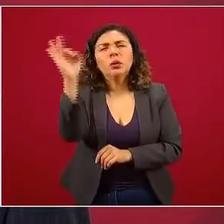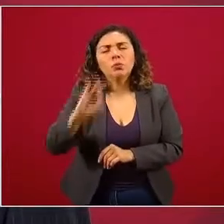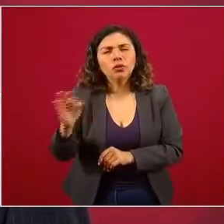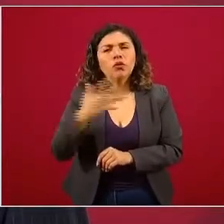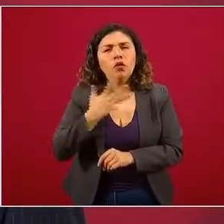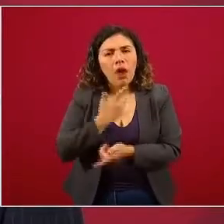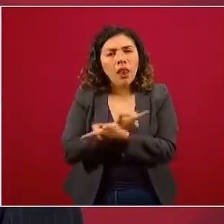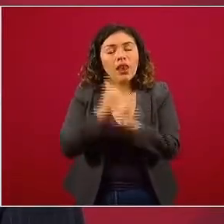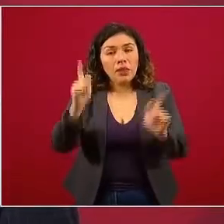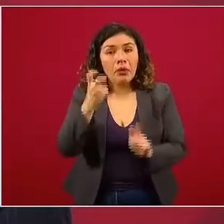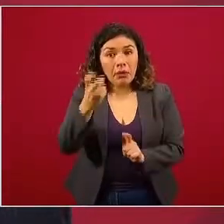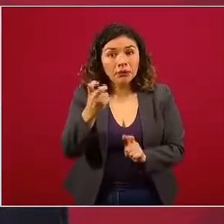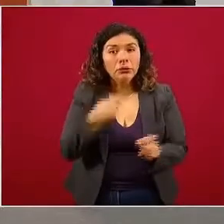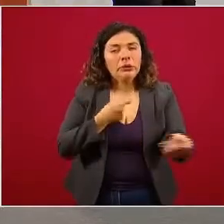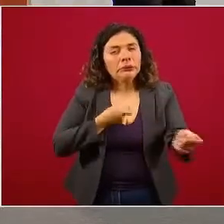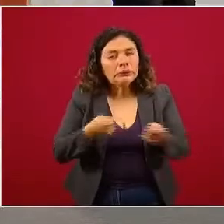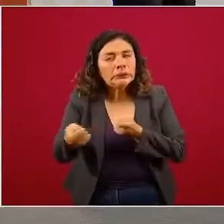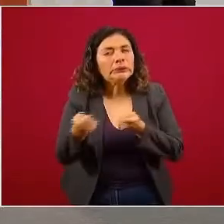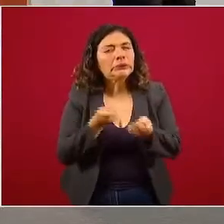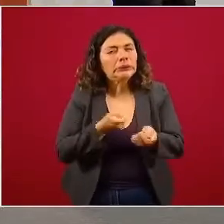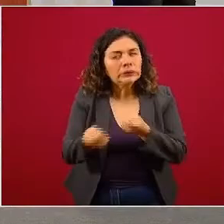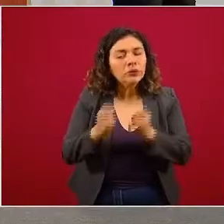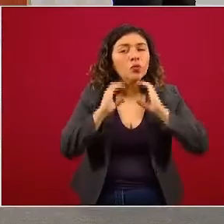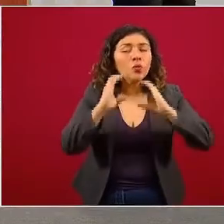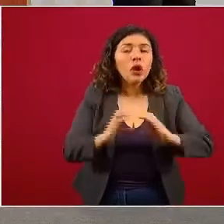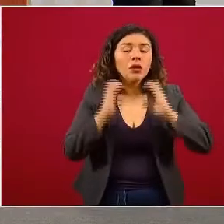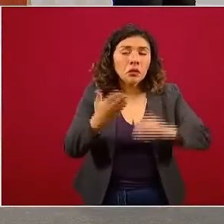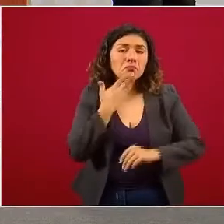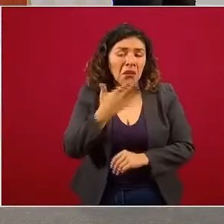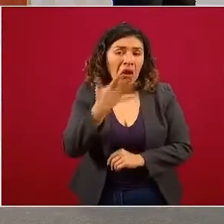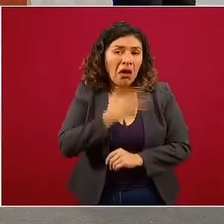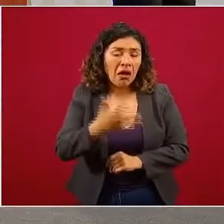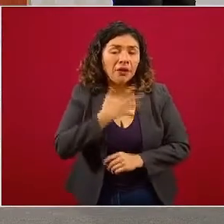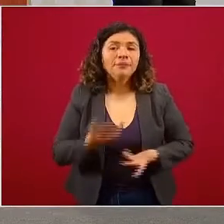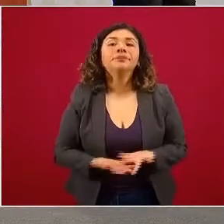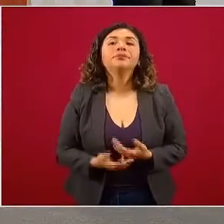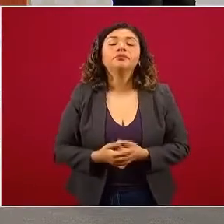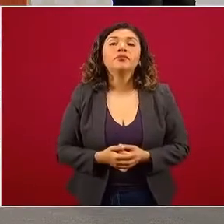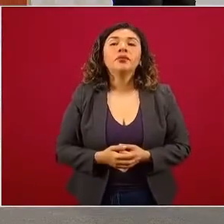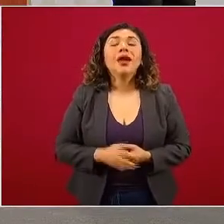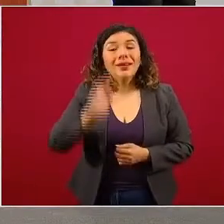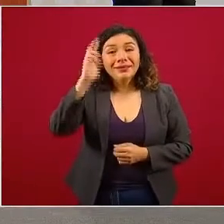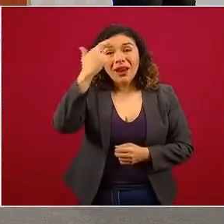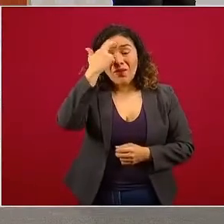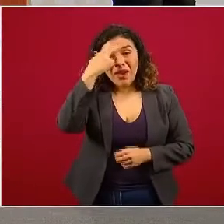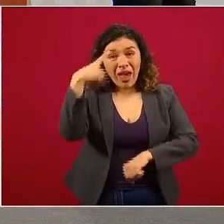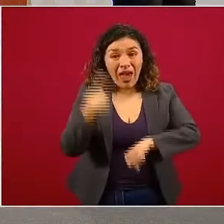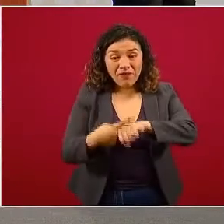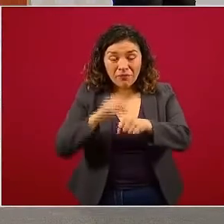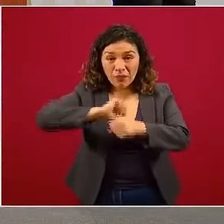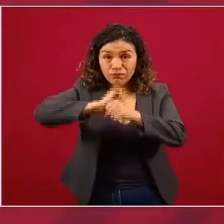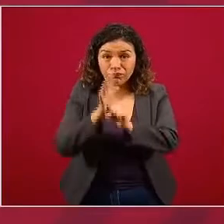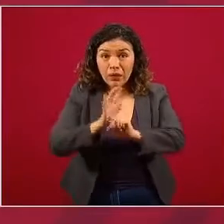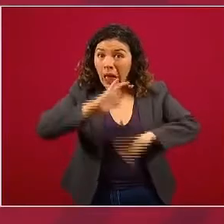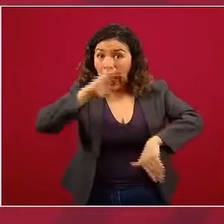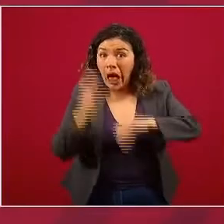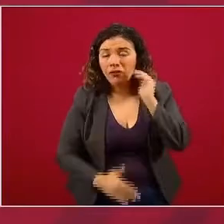50%. Hemos mantenido en todo momento esa capacidad. Ahora recordamos que la epidemia no se ha